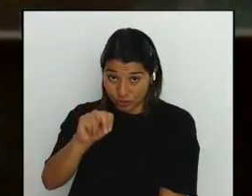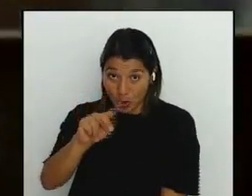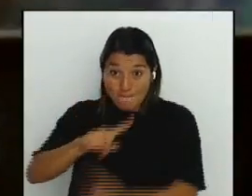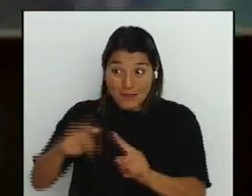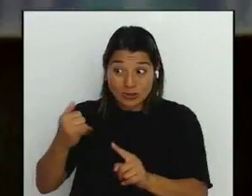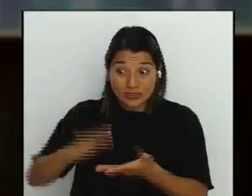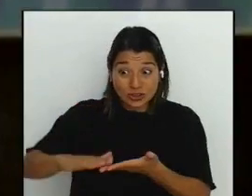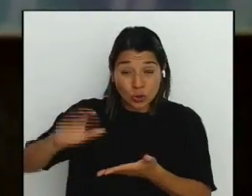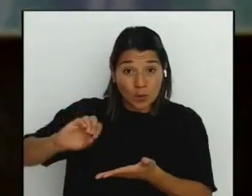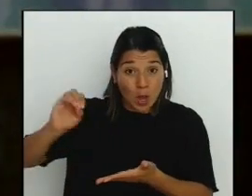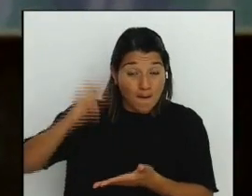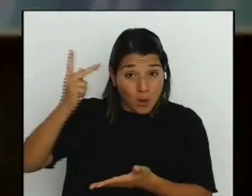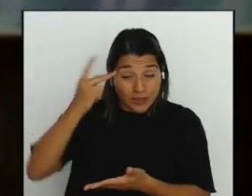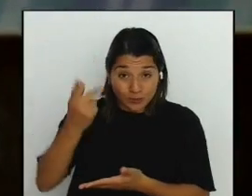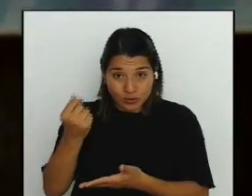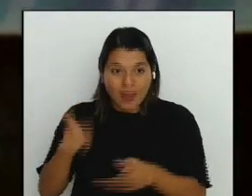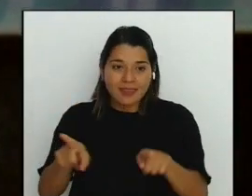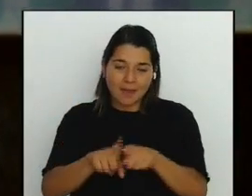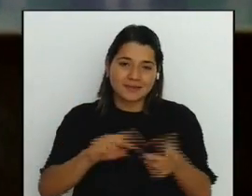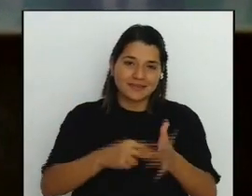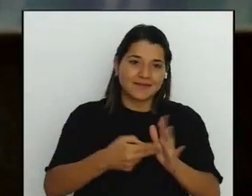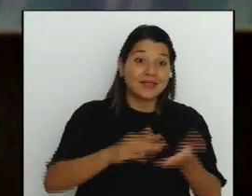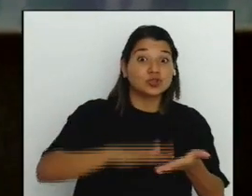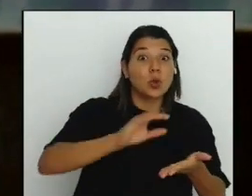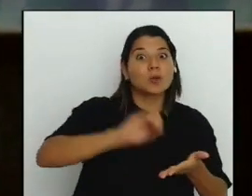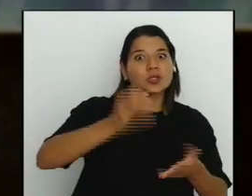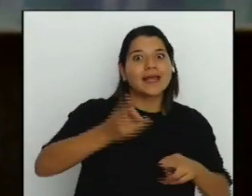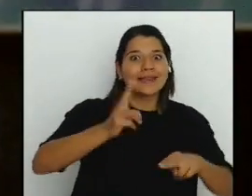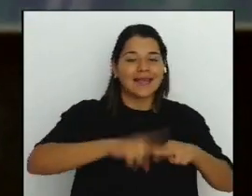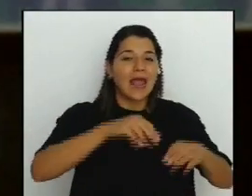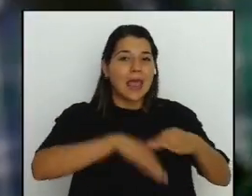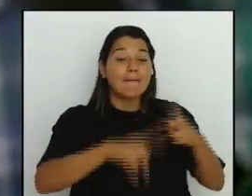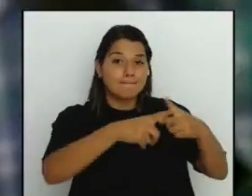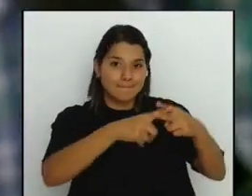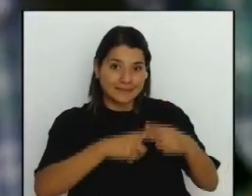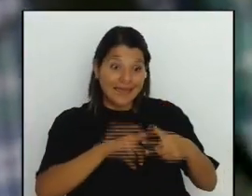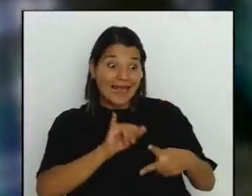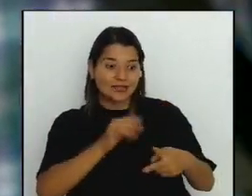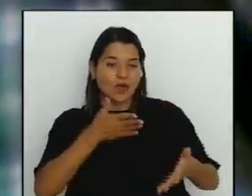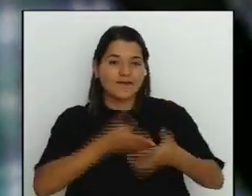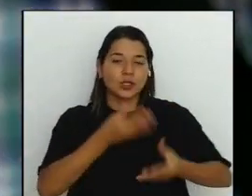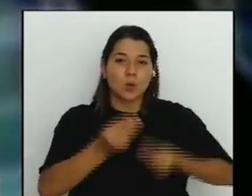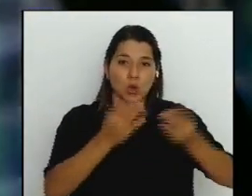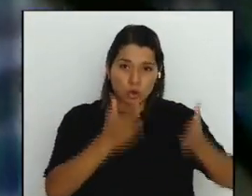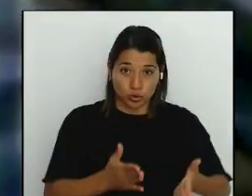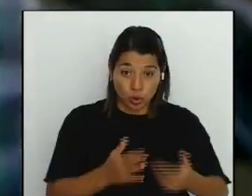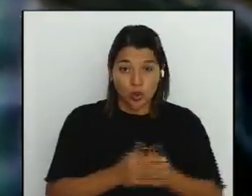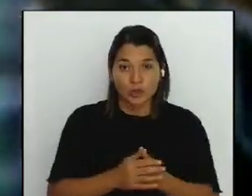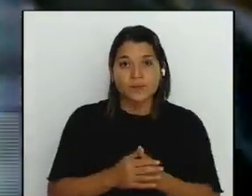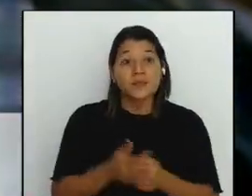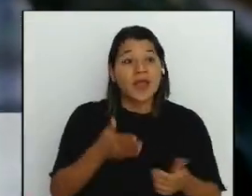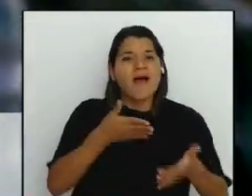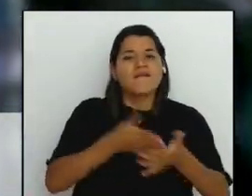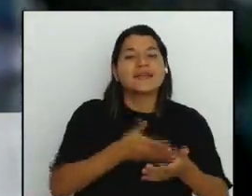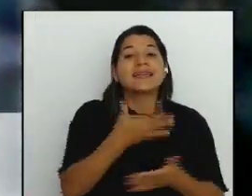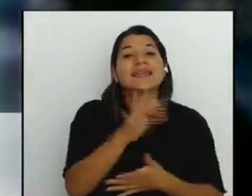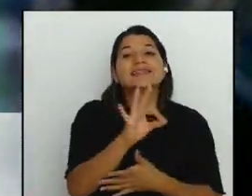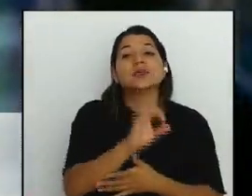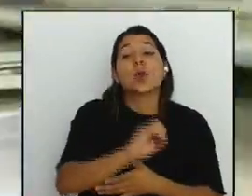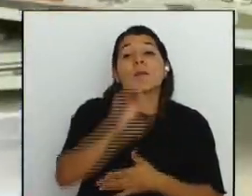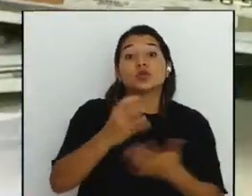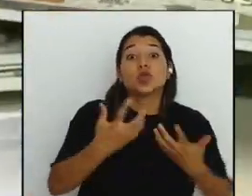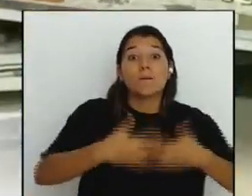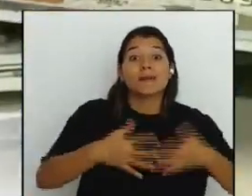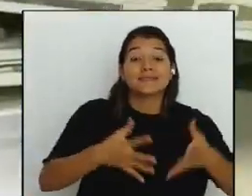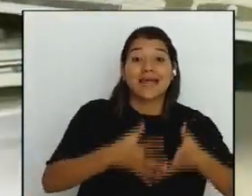créditos, situación que ha afectado a los productores. Según indican, pasó de afectar un 19% de las empresas grandes encuestadas